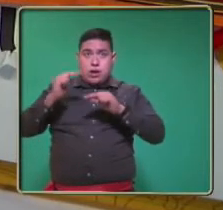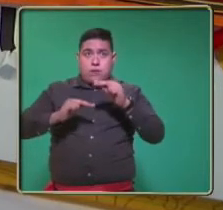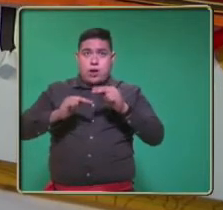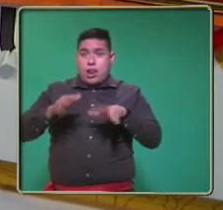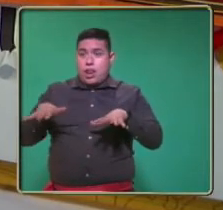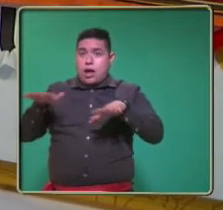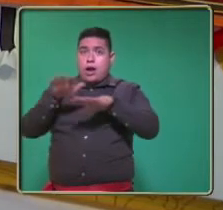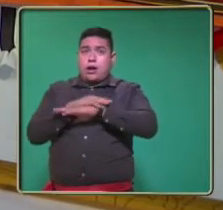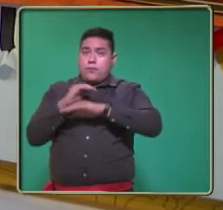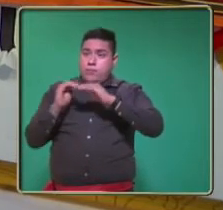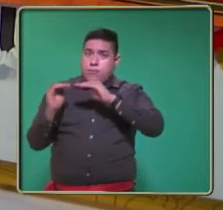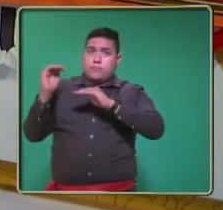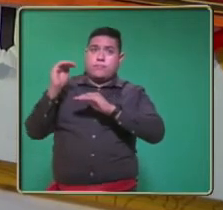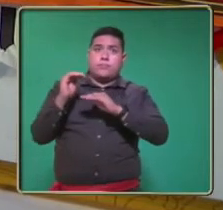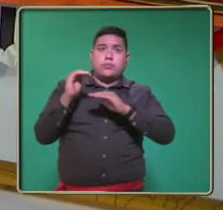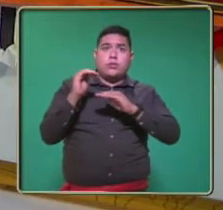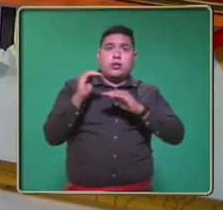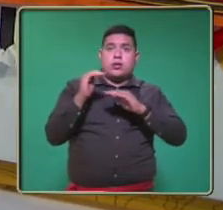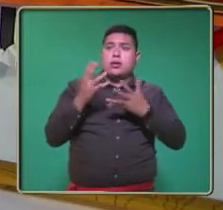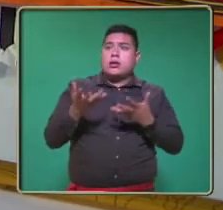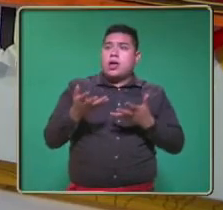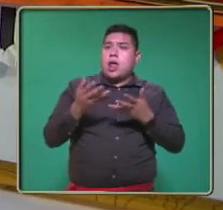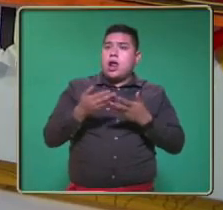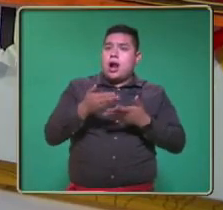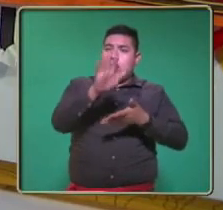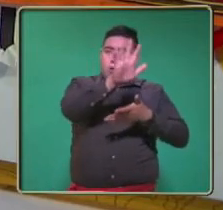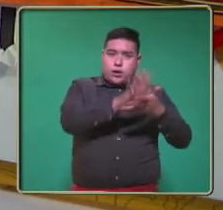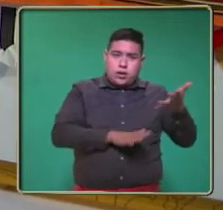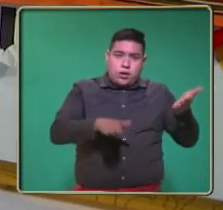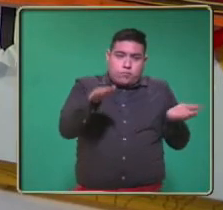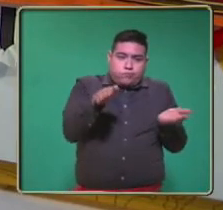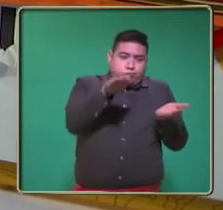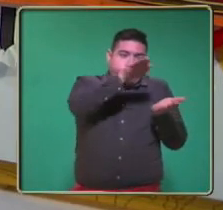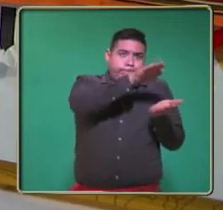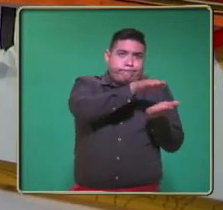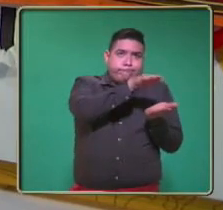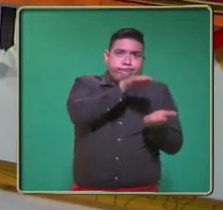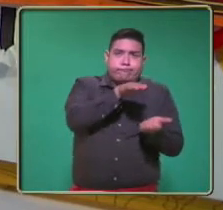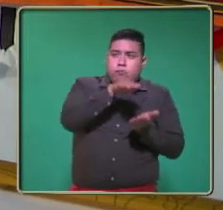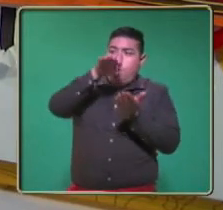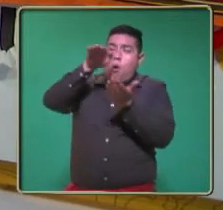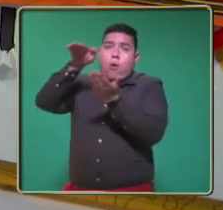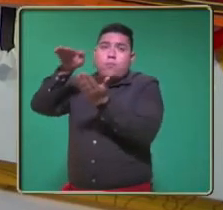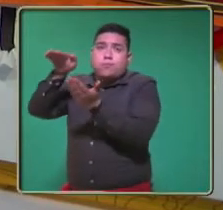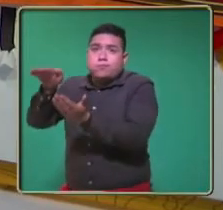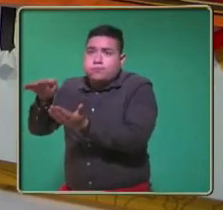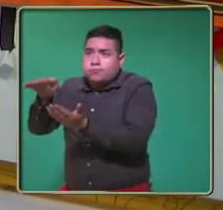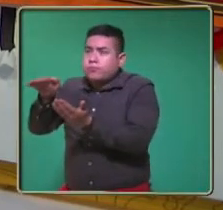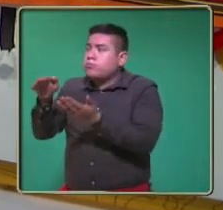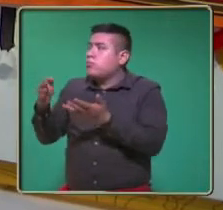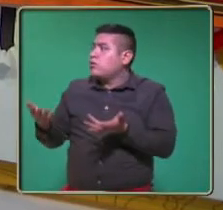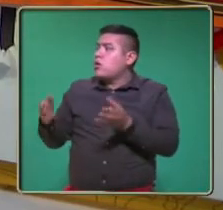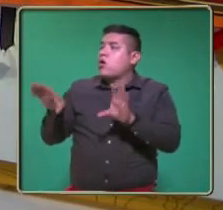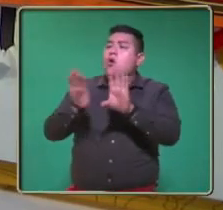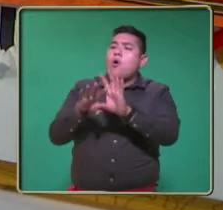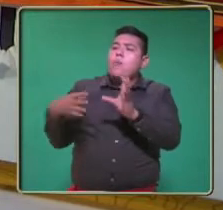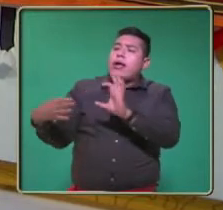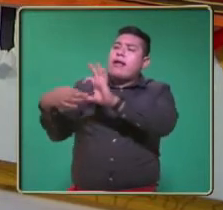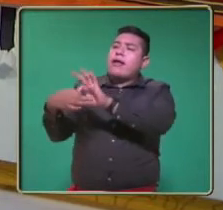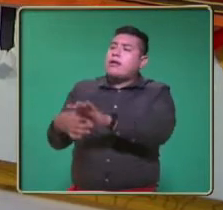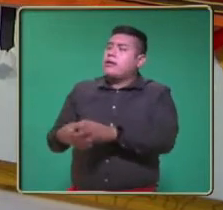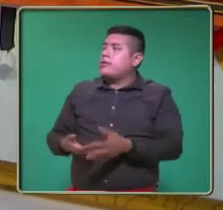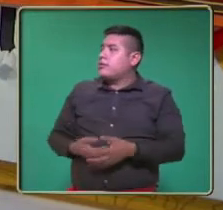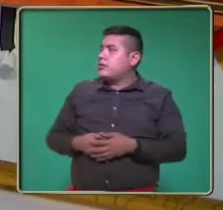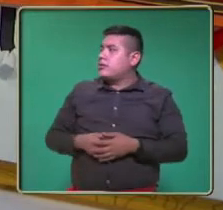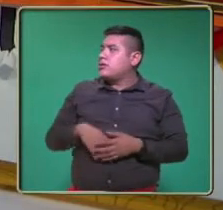por ejemplo, ¿se queda el expediente donde estaba en la escuela anterior o cómo es ese enlace, maestra?